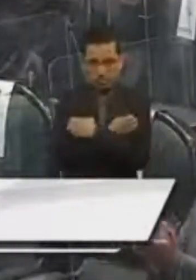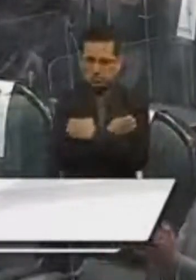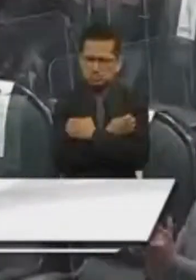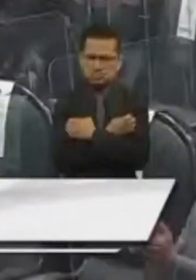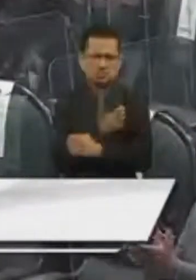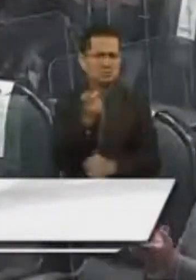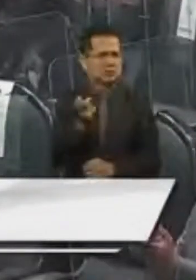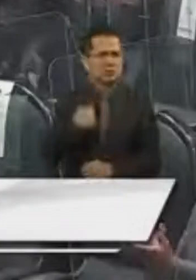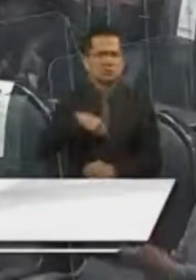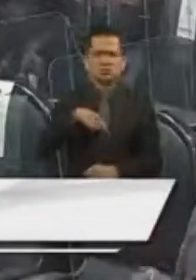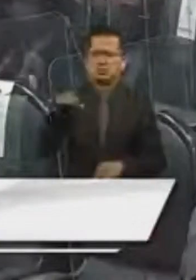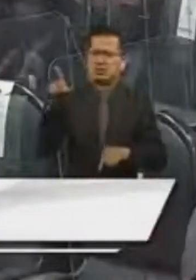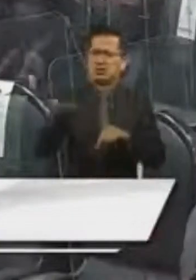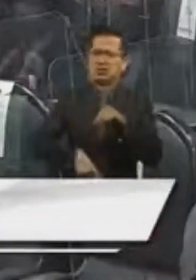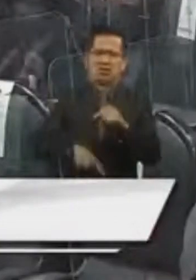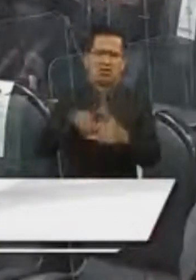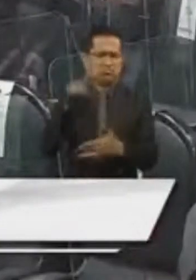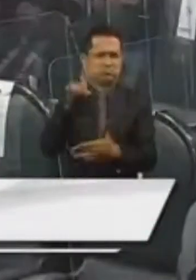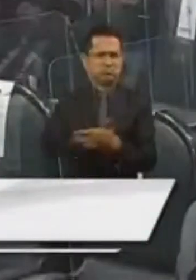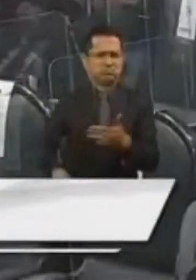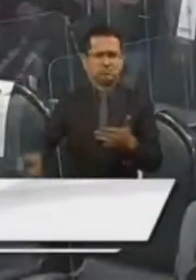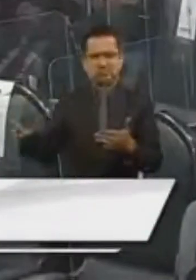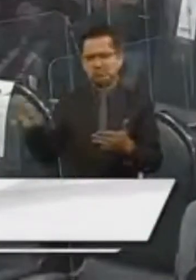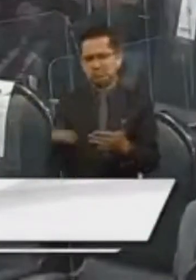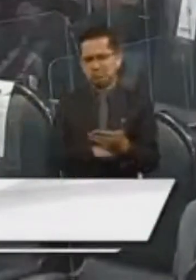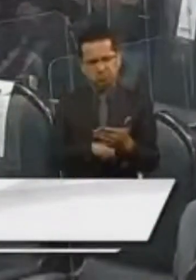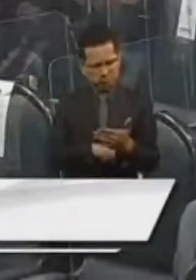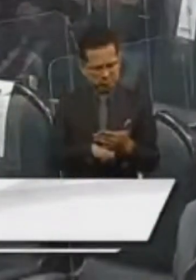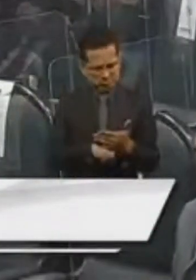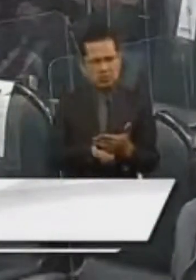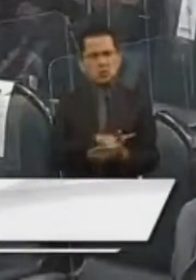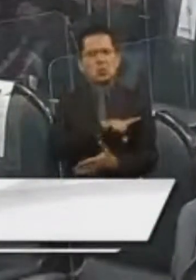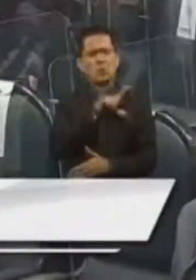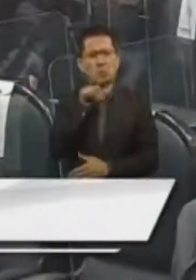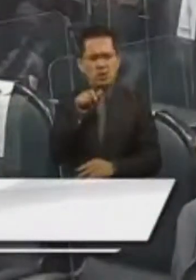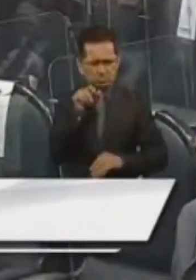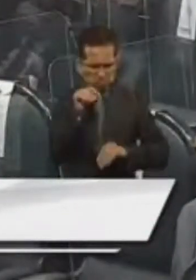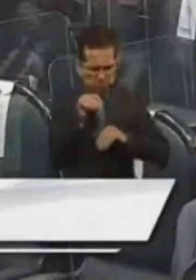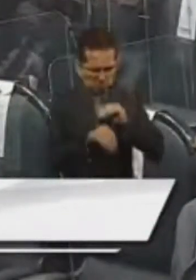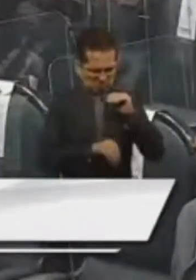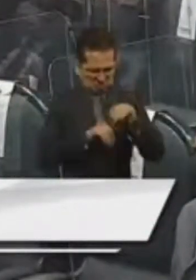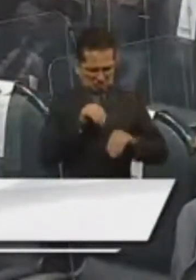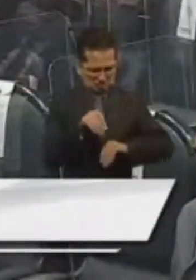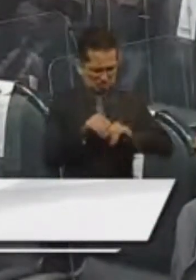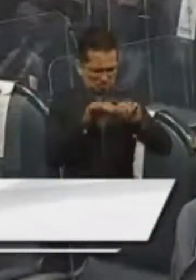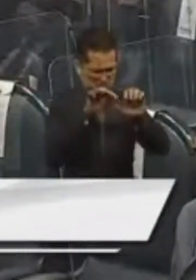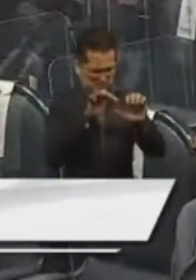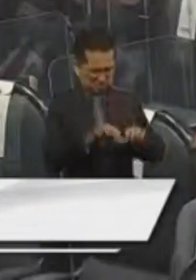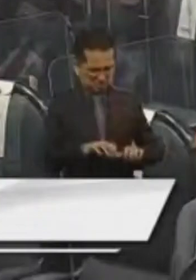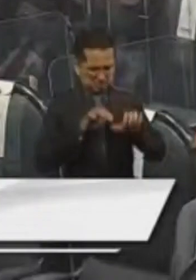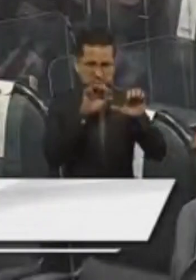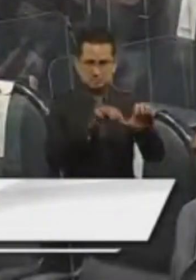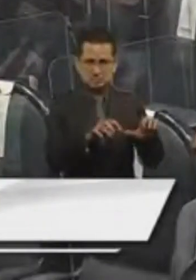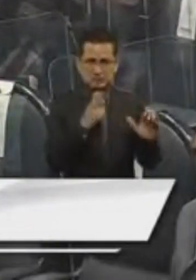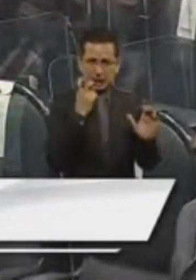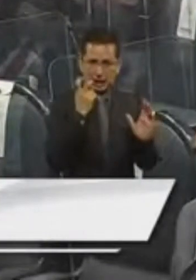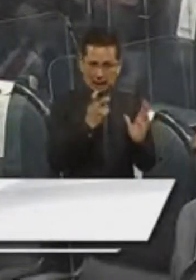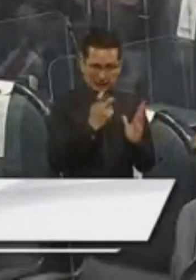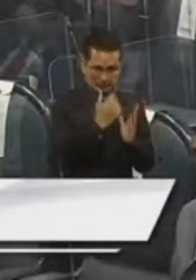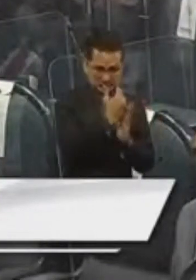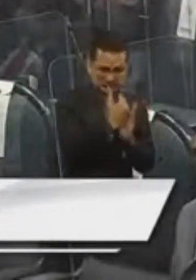y dimos paso a un instrumento consensado con maestros